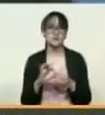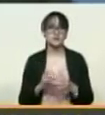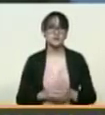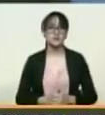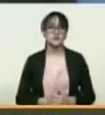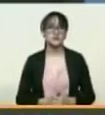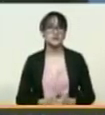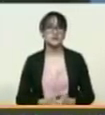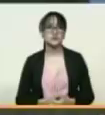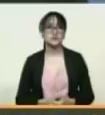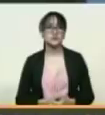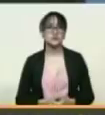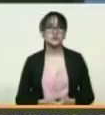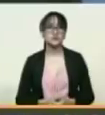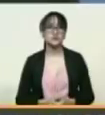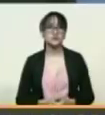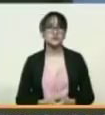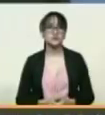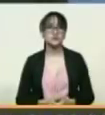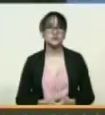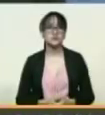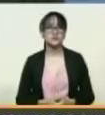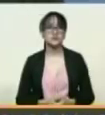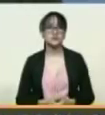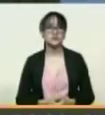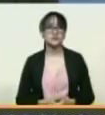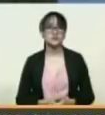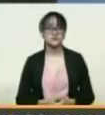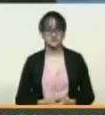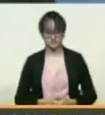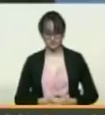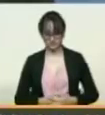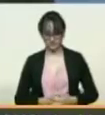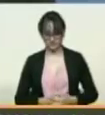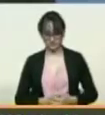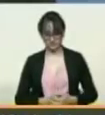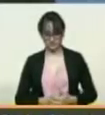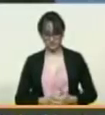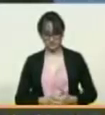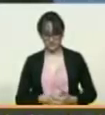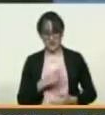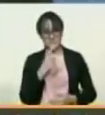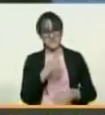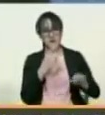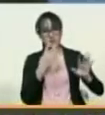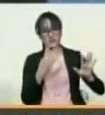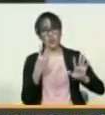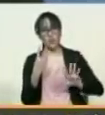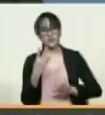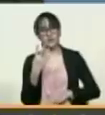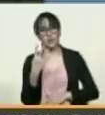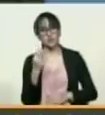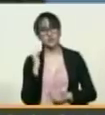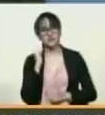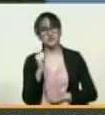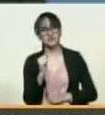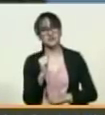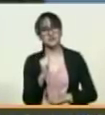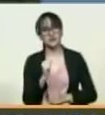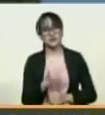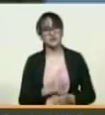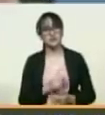Colombia tiene, ¿cuántos años se cumplieron? Fue en 1948 el asesinato de Jorge Eliécer